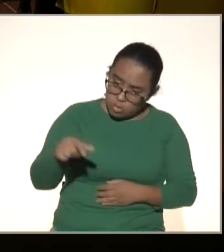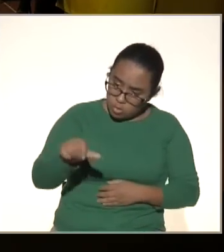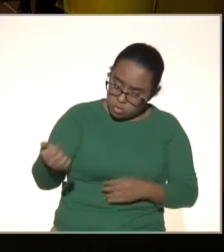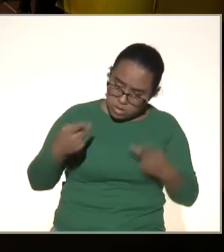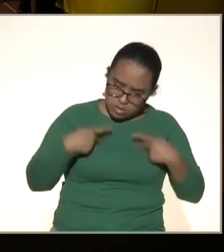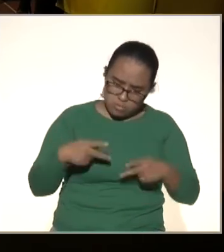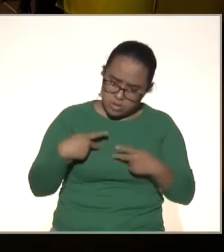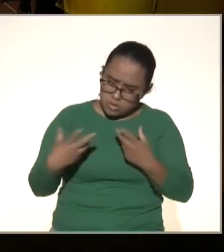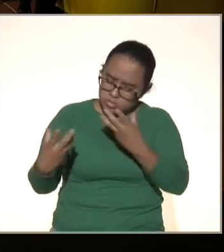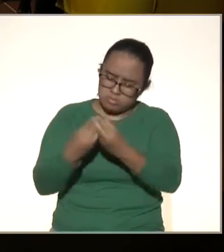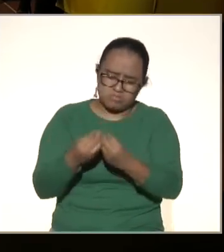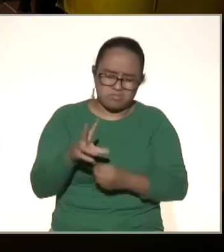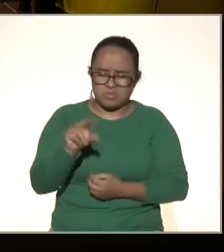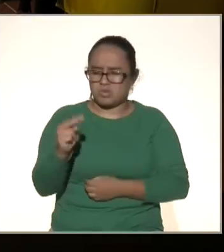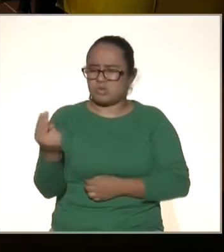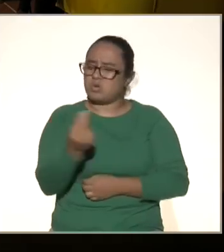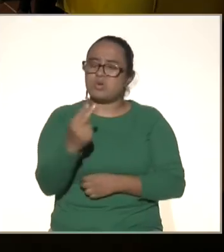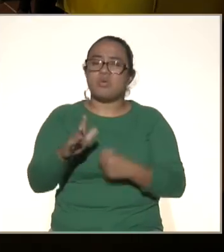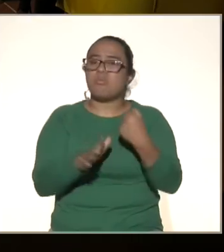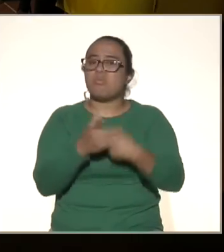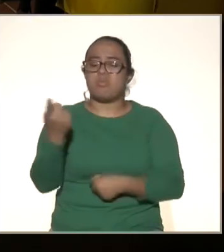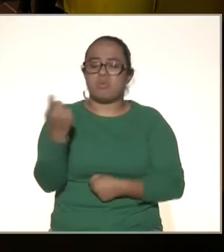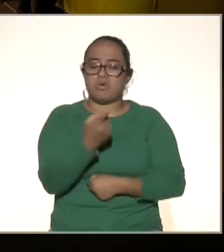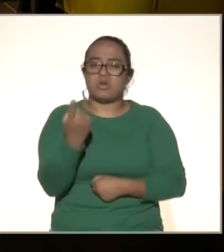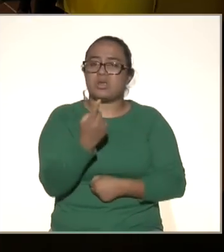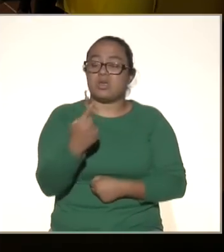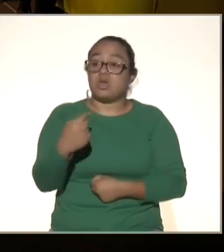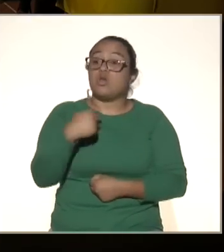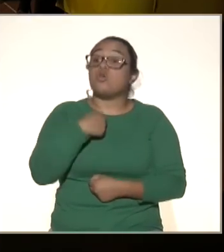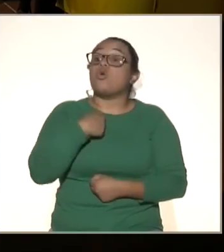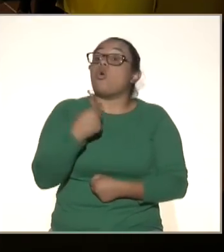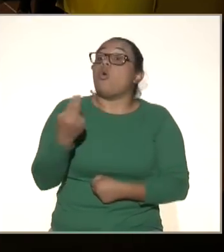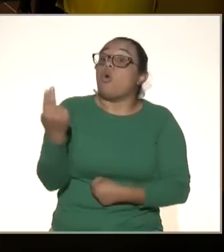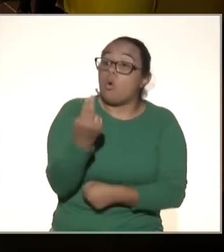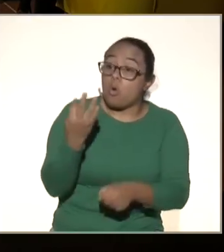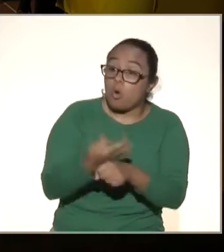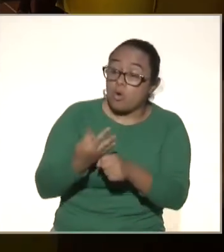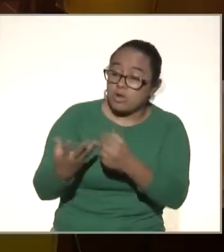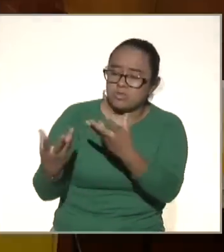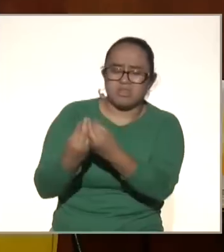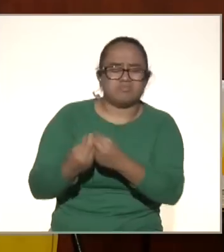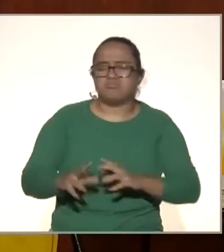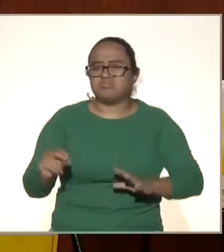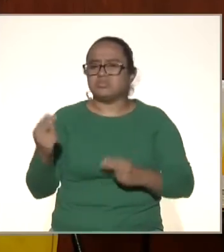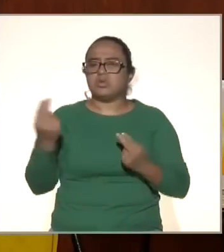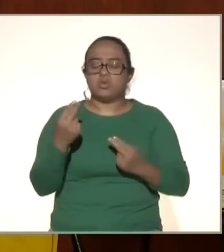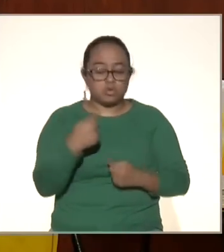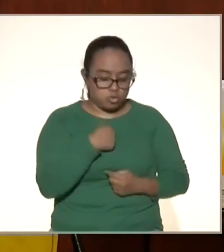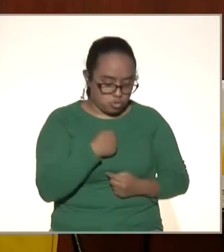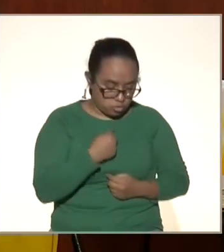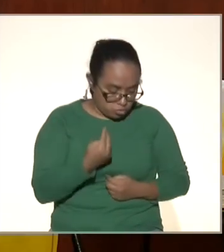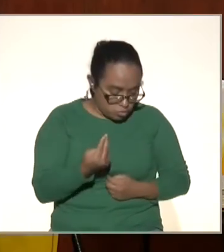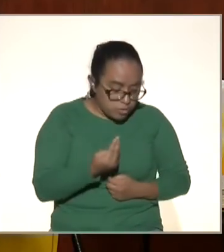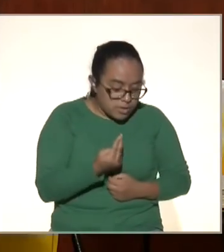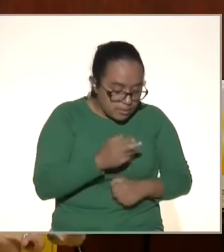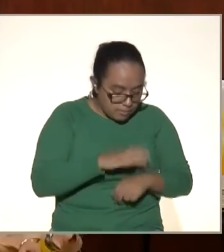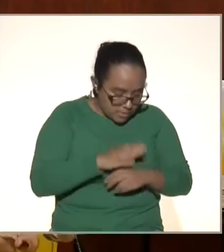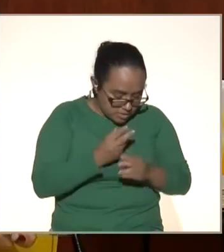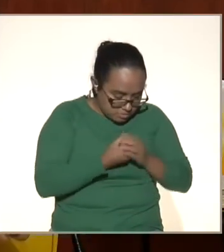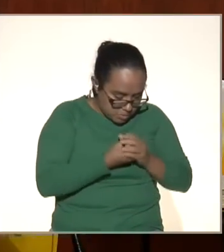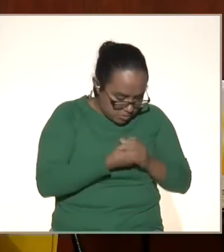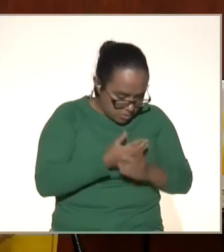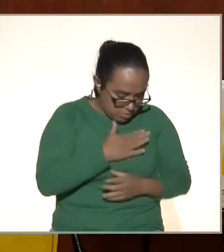porque no es algo que necesito en este momento. Necesito algo más